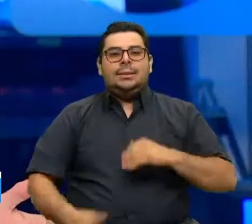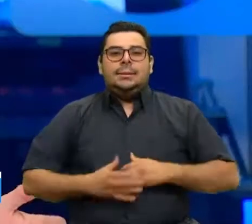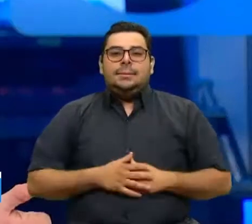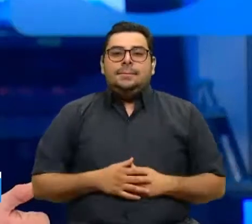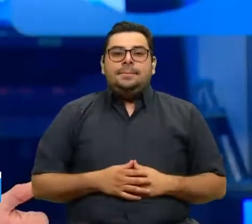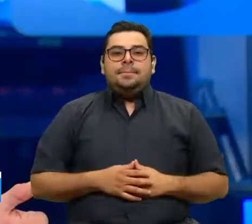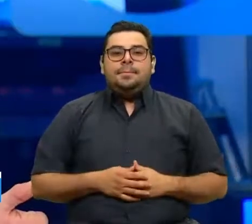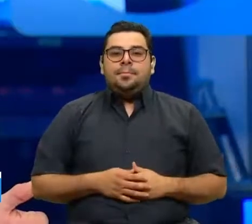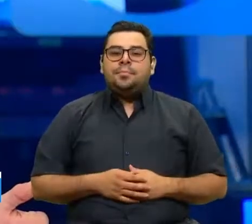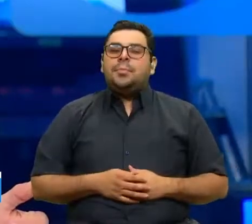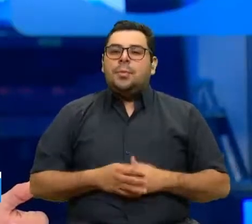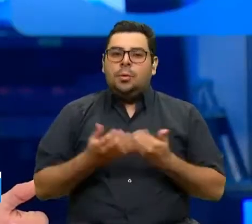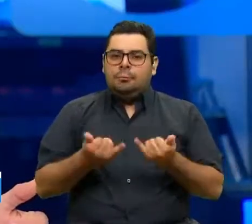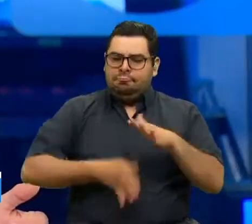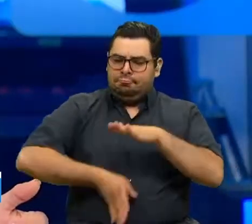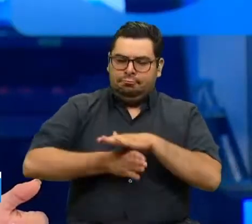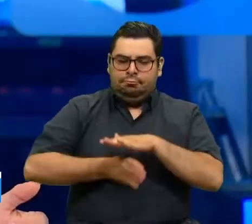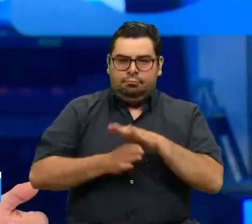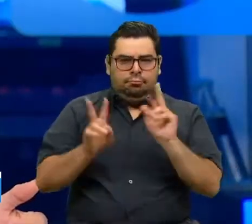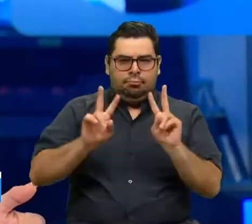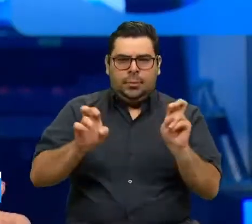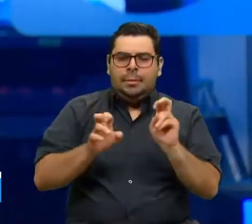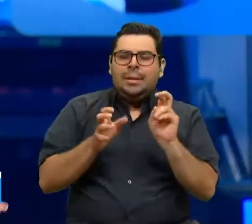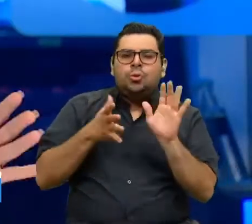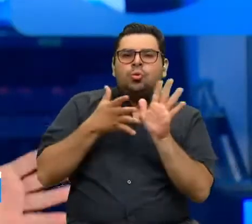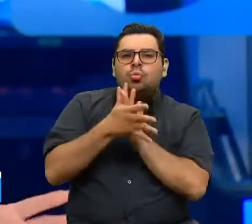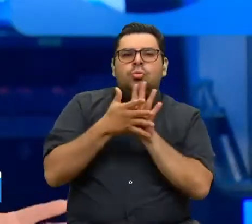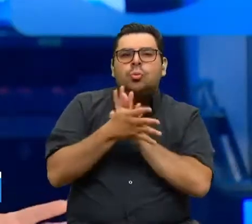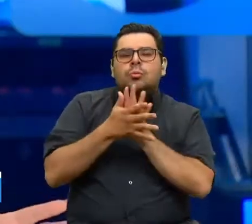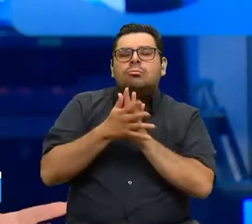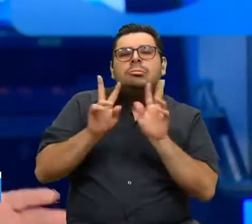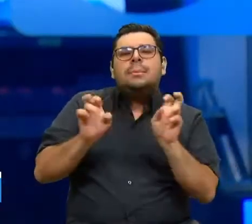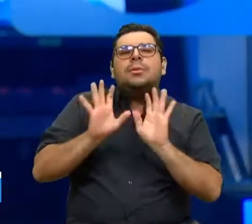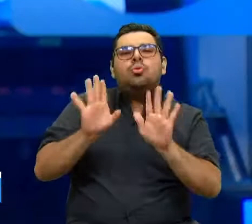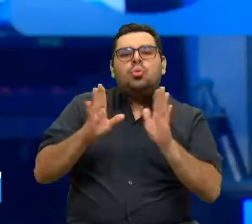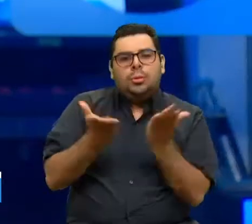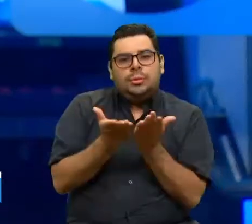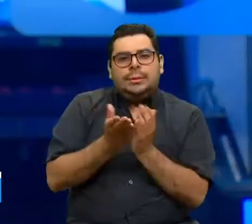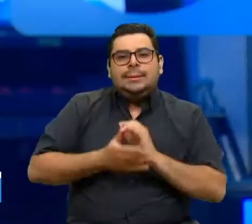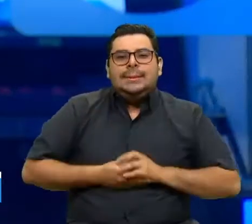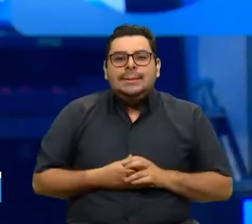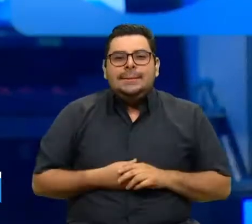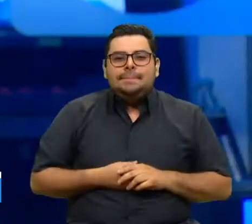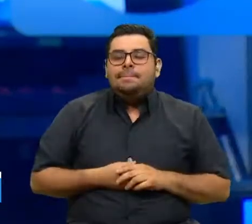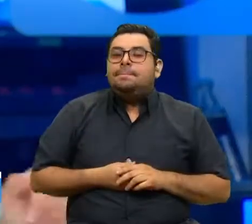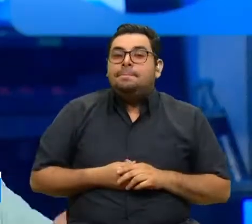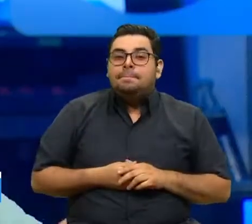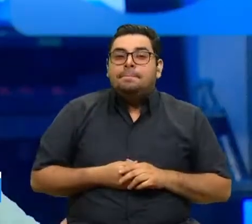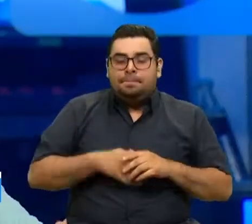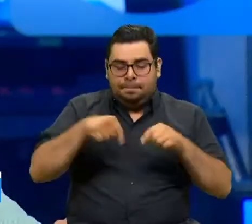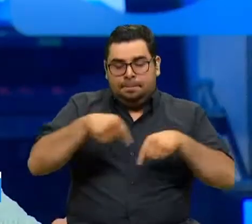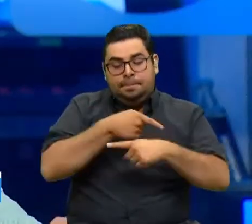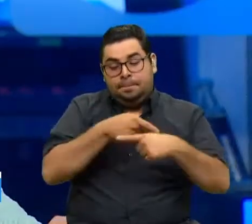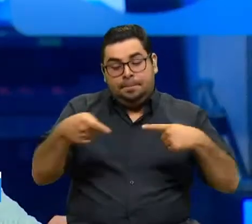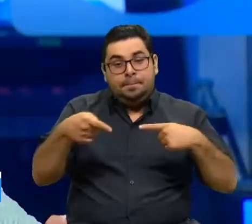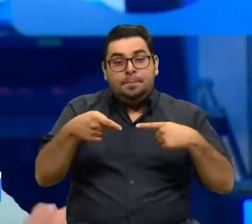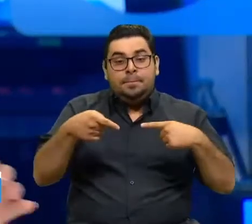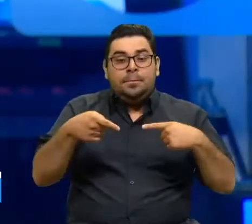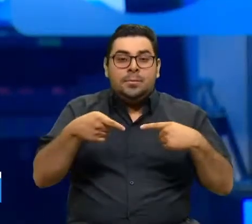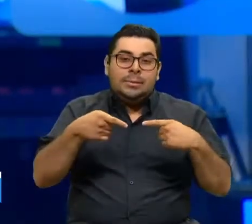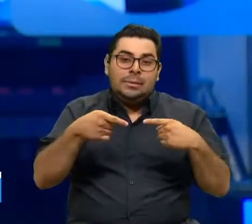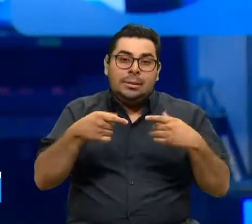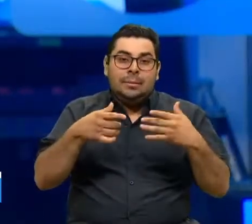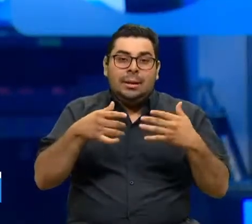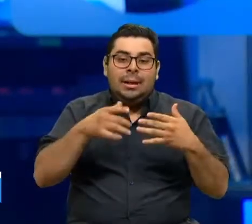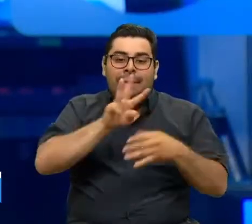Y continuamos hablando de temas que competen al sector educativo, pues desde esta semana los estudiantes de 39 colegios del norte de Santander